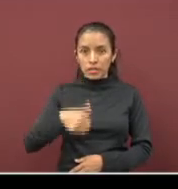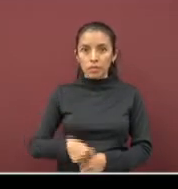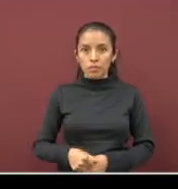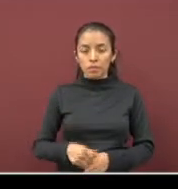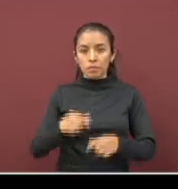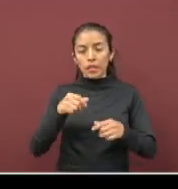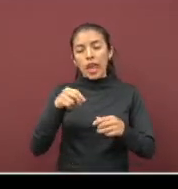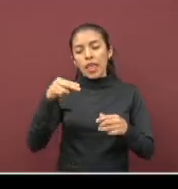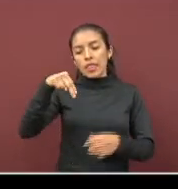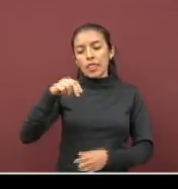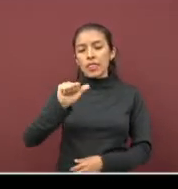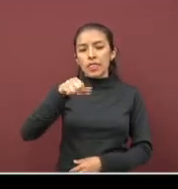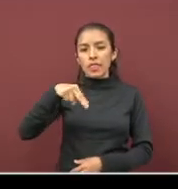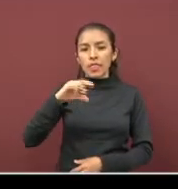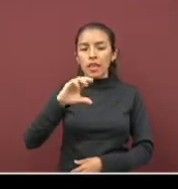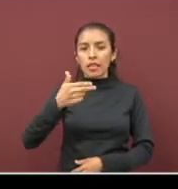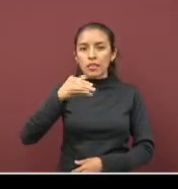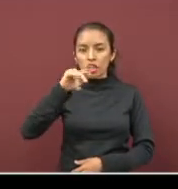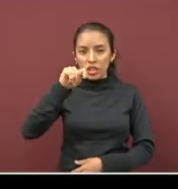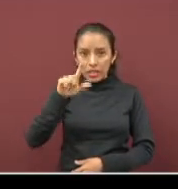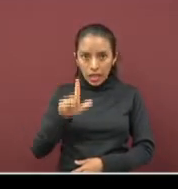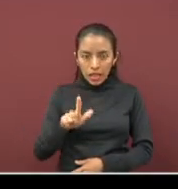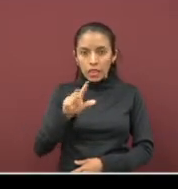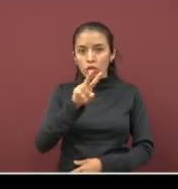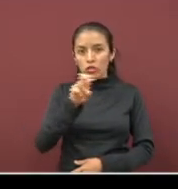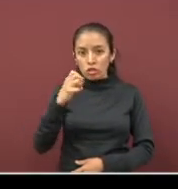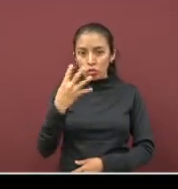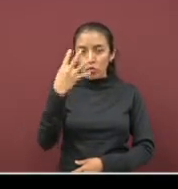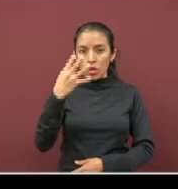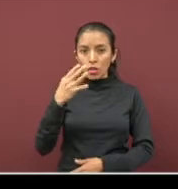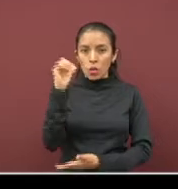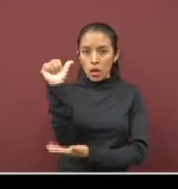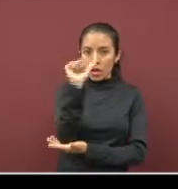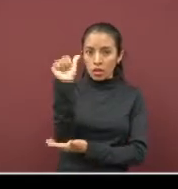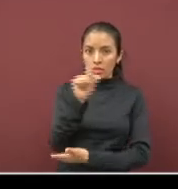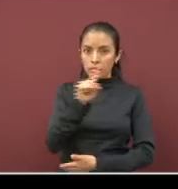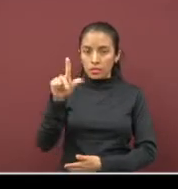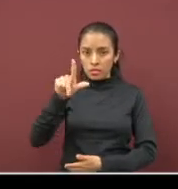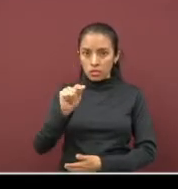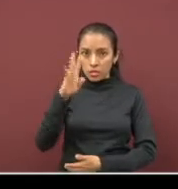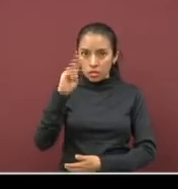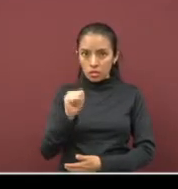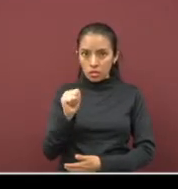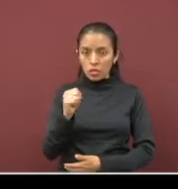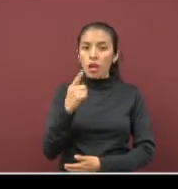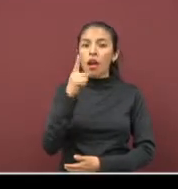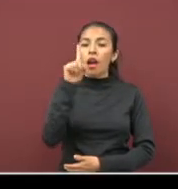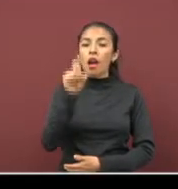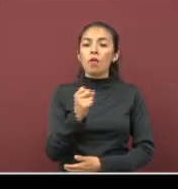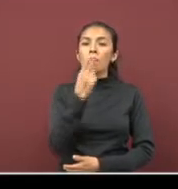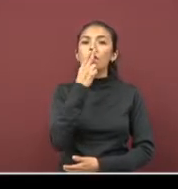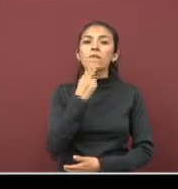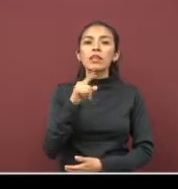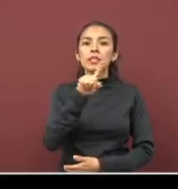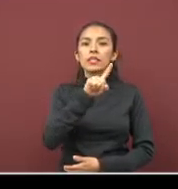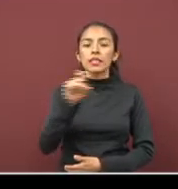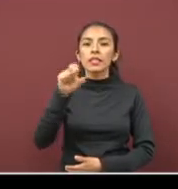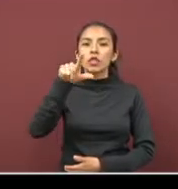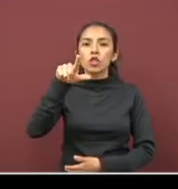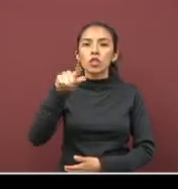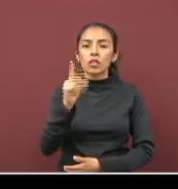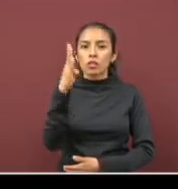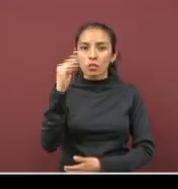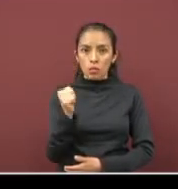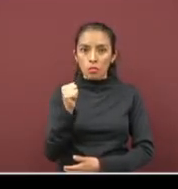nanchital 204 acayucan con 179 y aguadulce 179